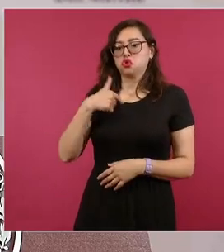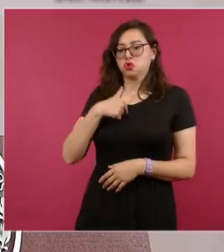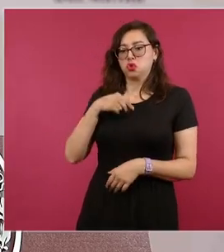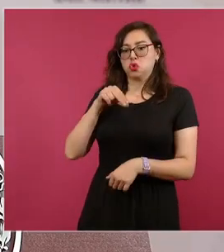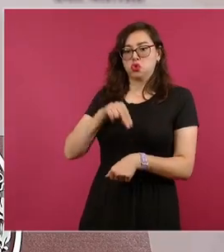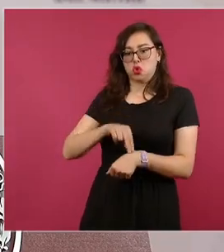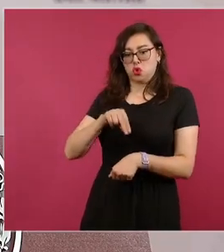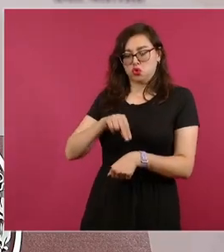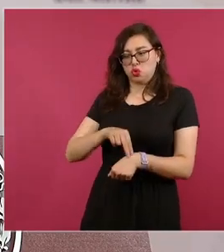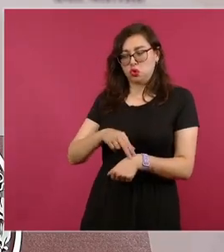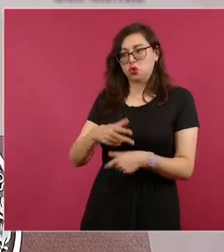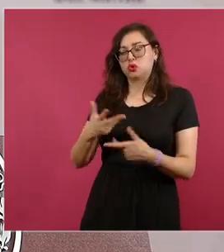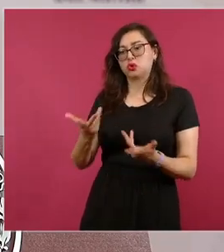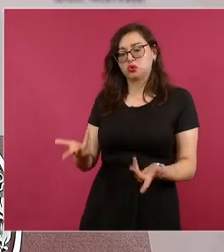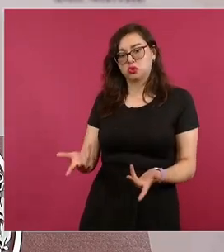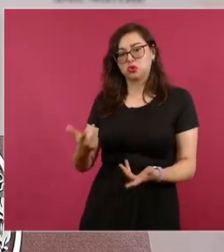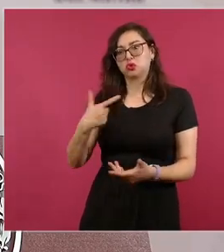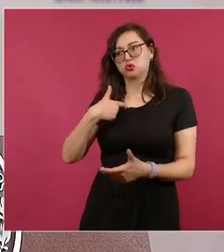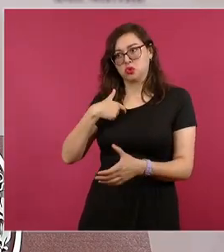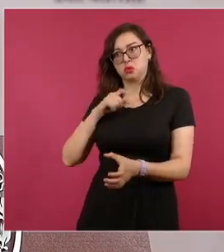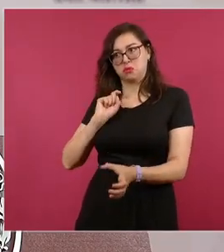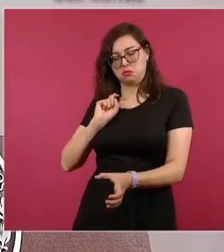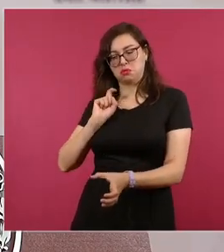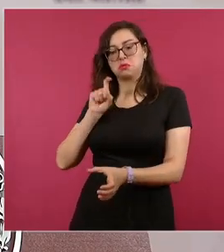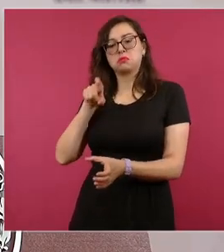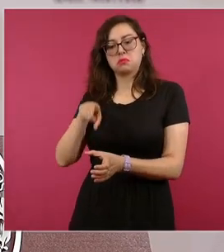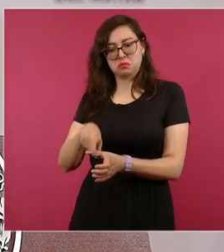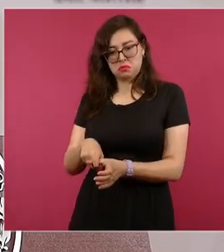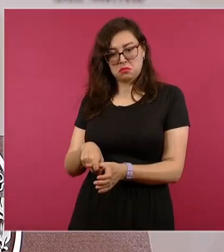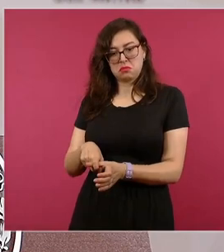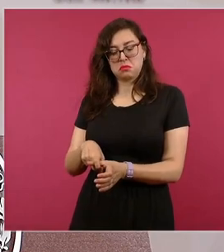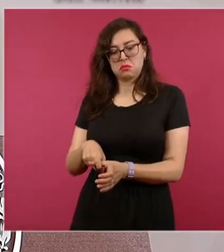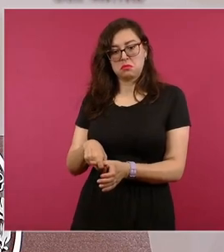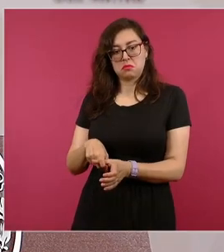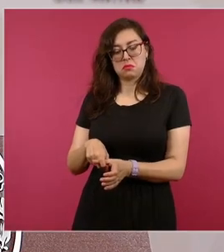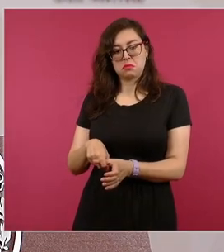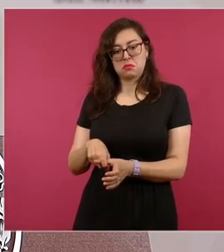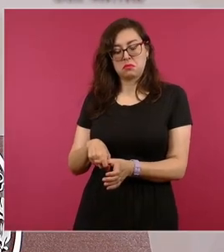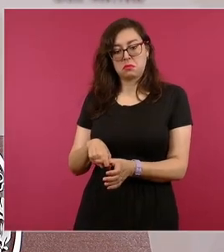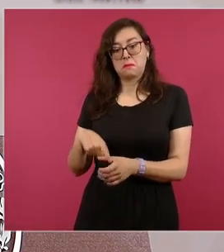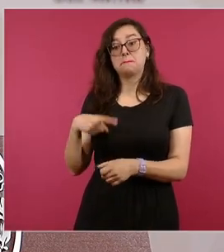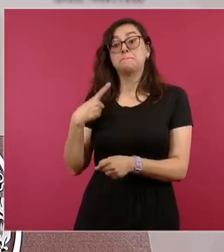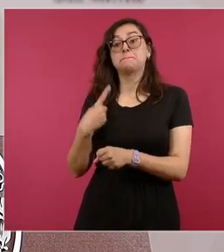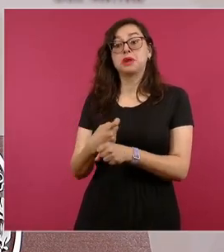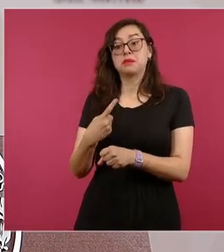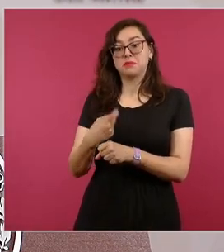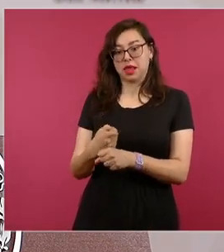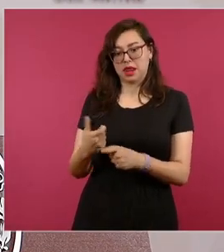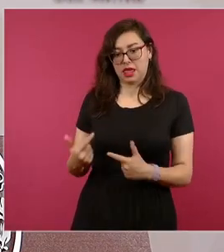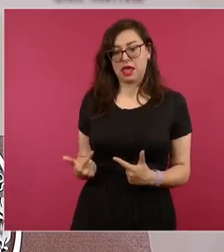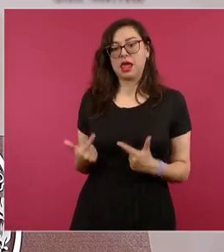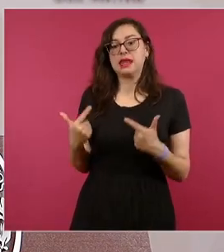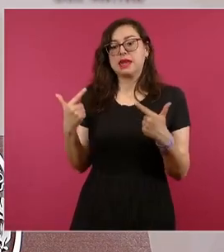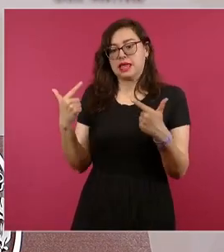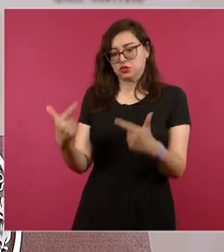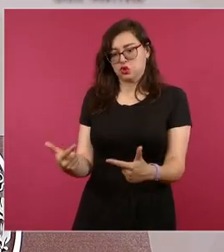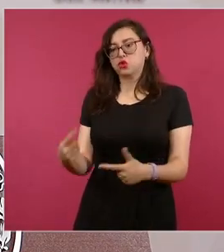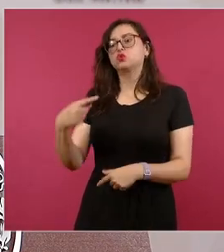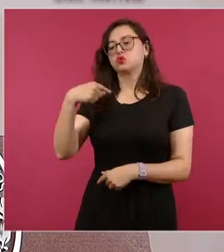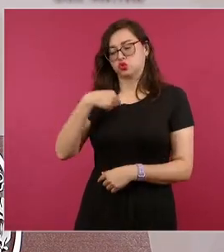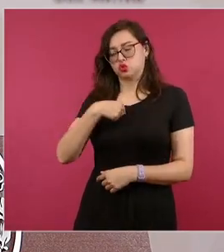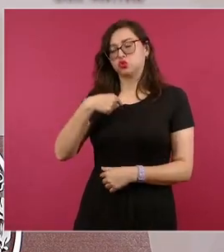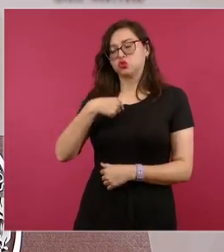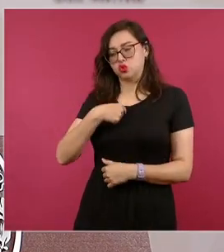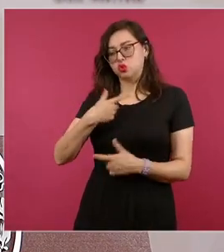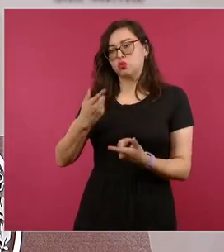médico y como integrante de la primera generación de esta escuela en Tlalpan,